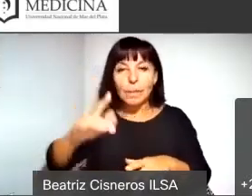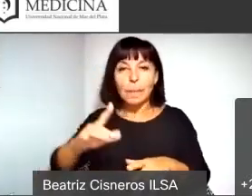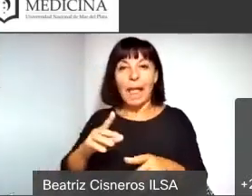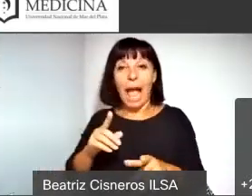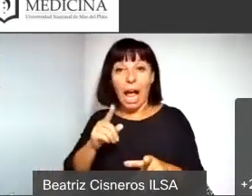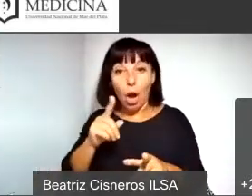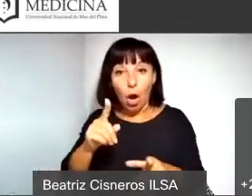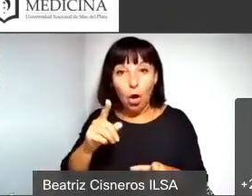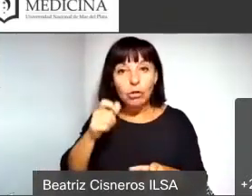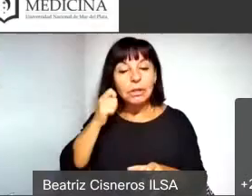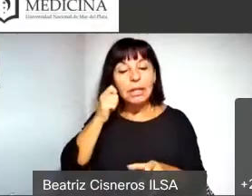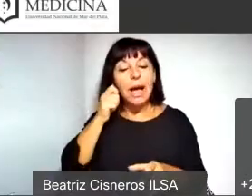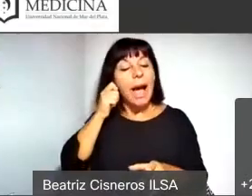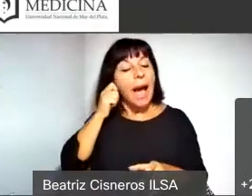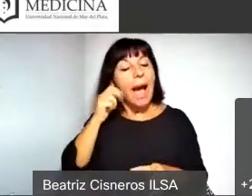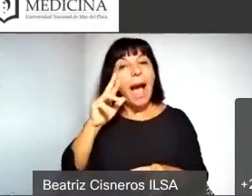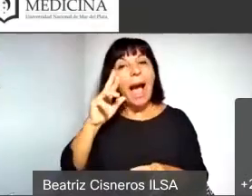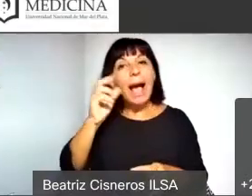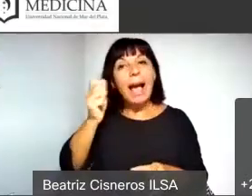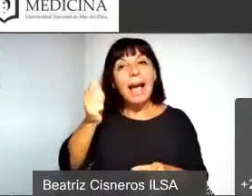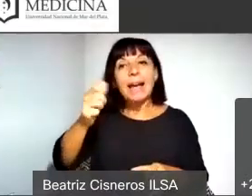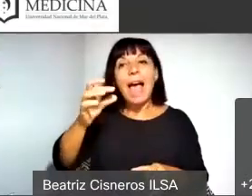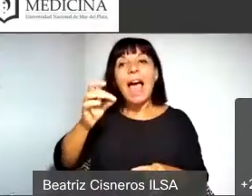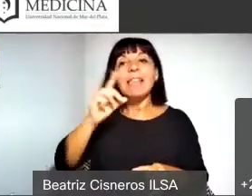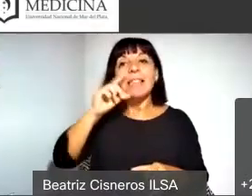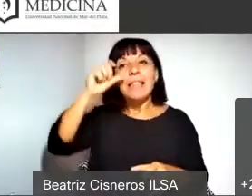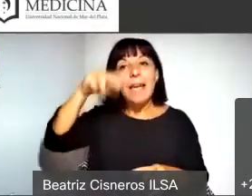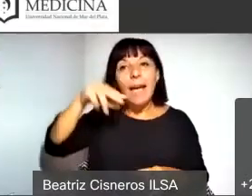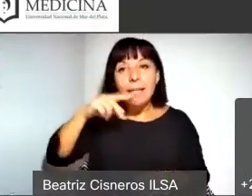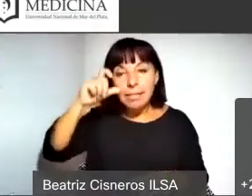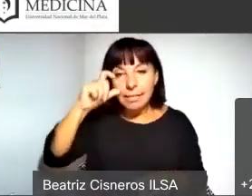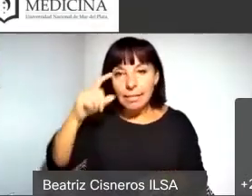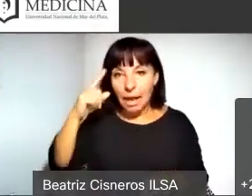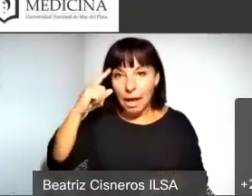su gradiente. Recuerden ese criterio porque es importante.